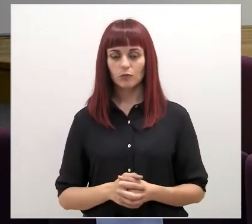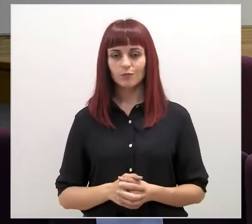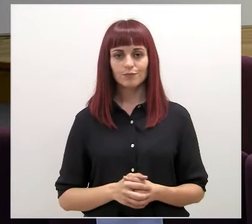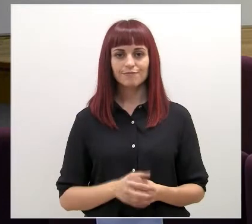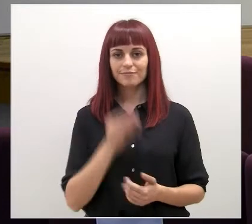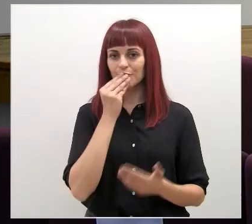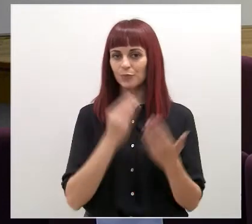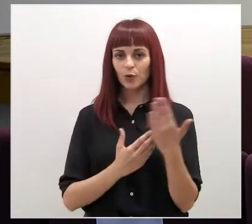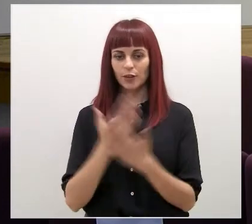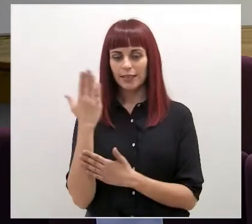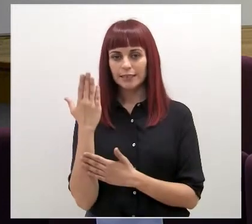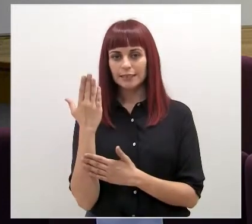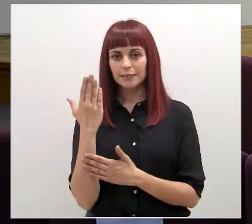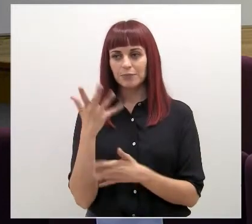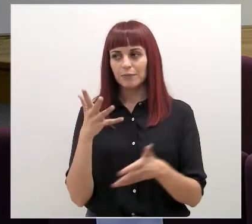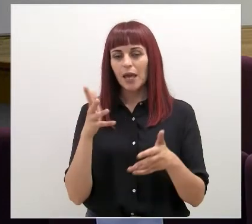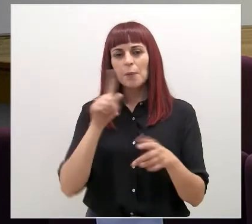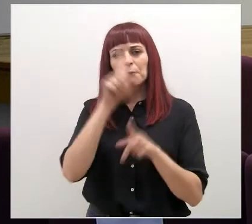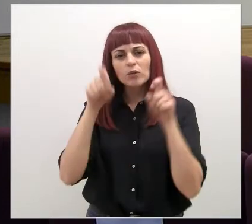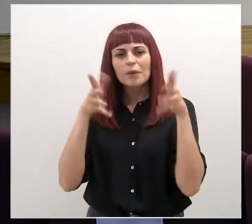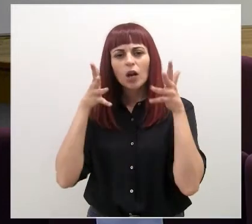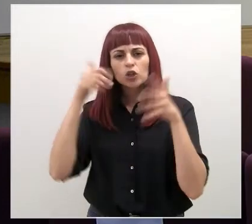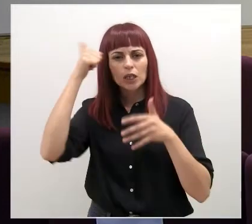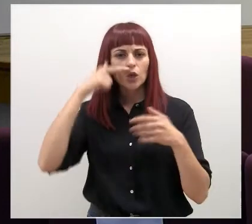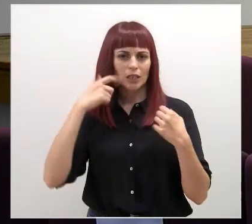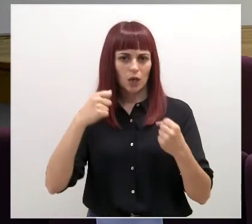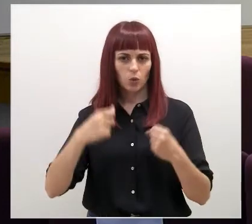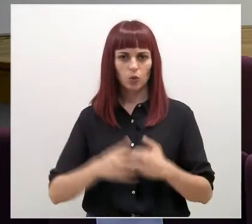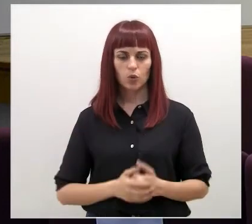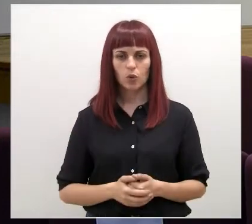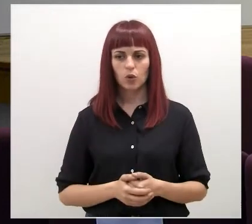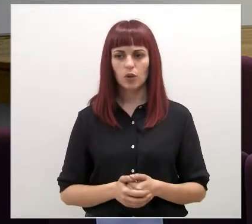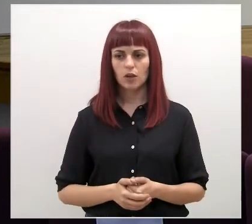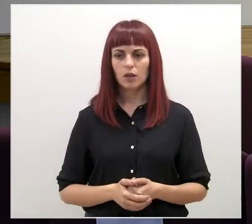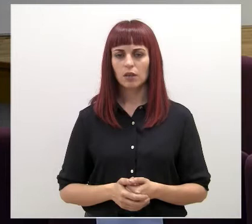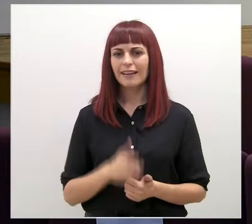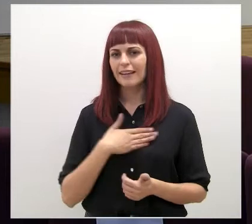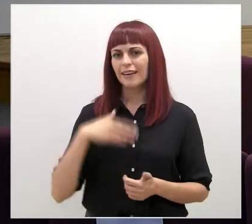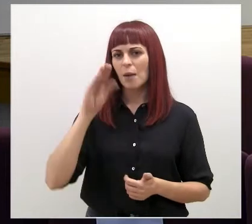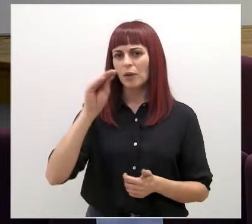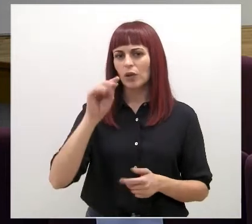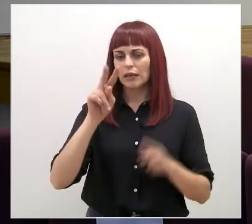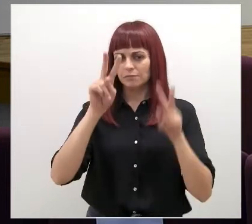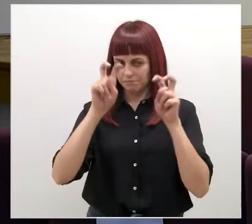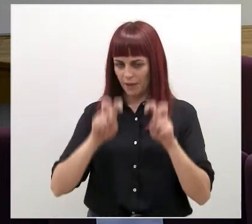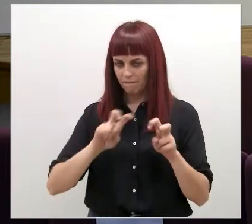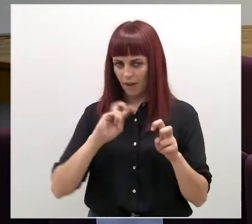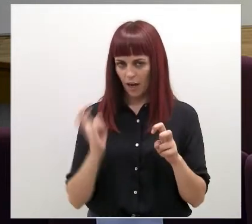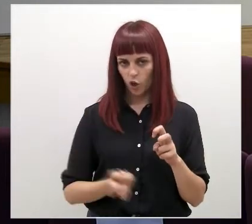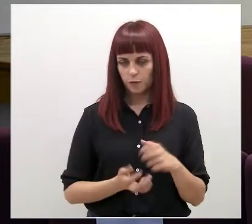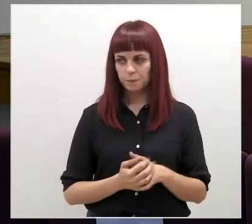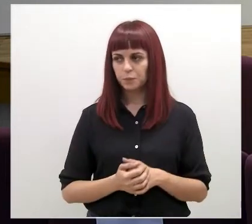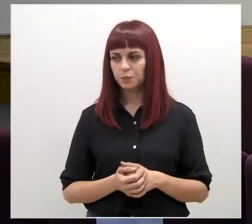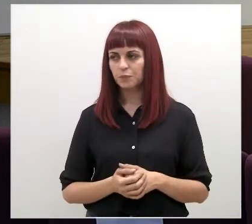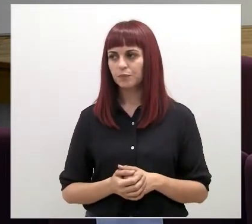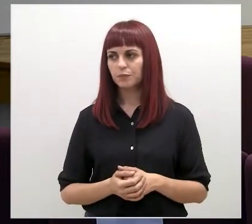Buenos días. Para el consejero de Salud, quería preguntarle varias cuestiones. Entiendo que